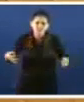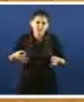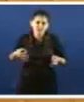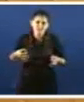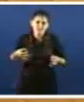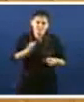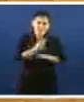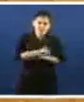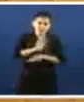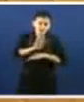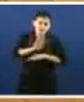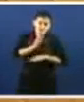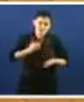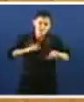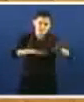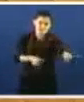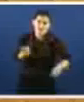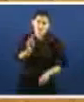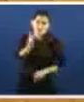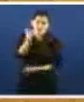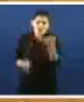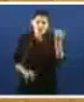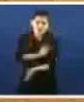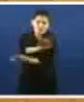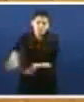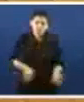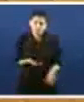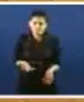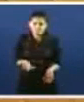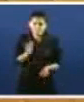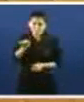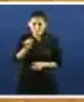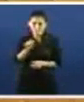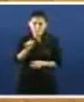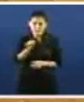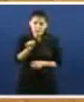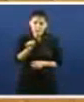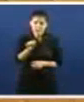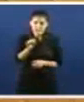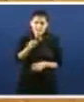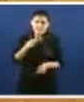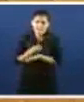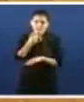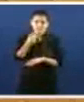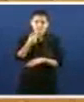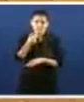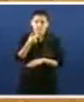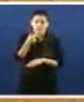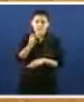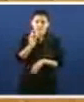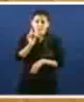rúa sino votarnos absolutamente a indixencia se dixo nesta Cámara que os pacientes crónicos tiñan que sobrevivir